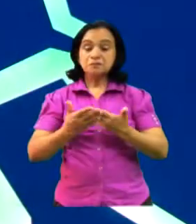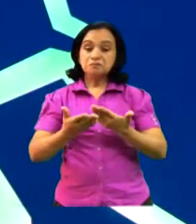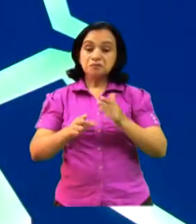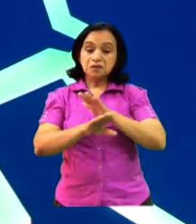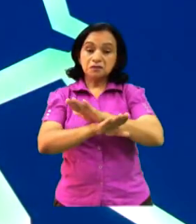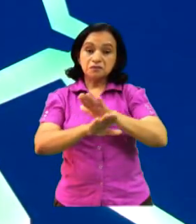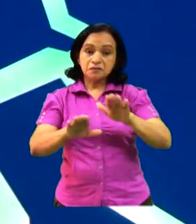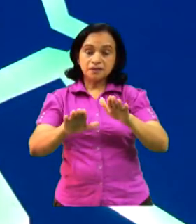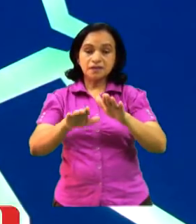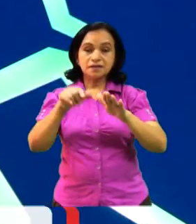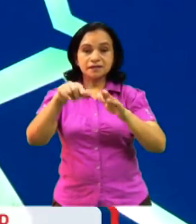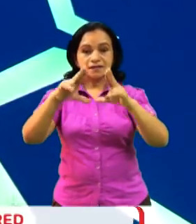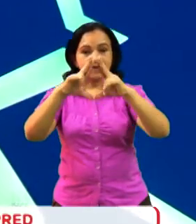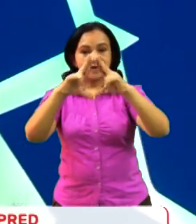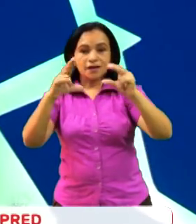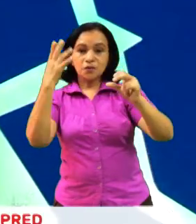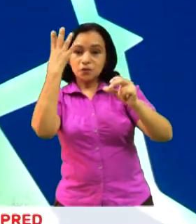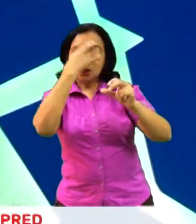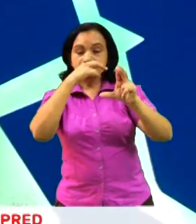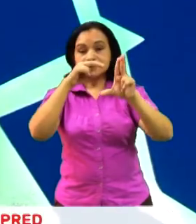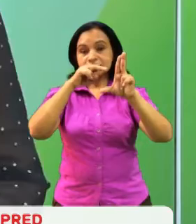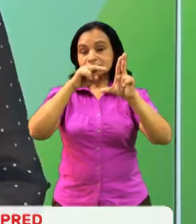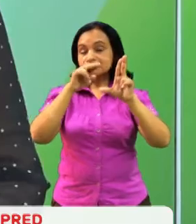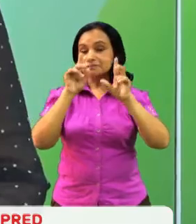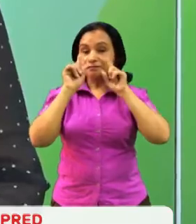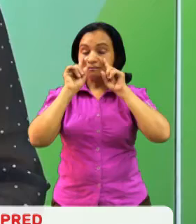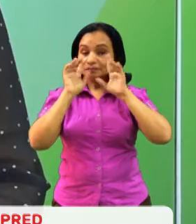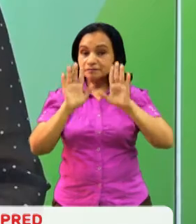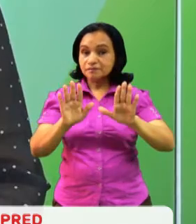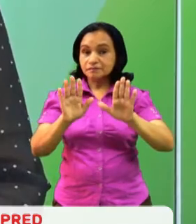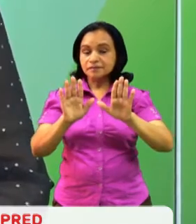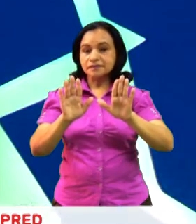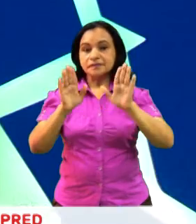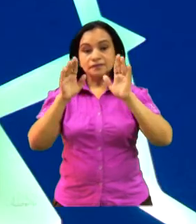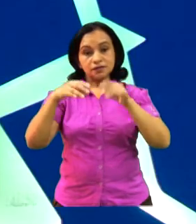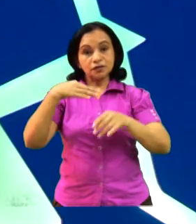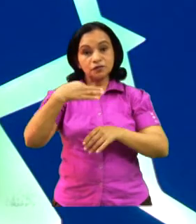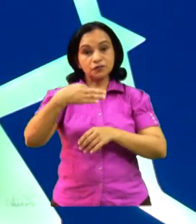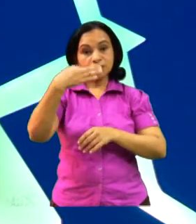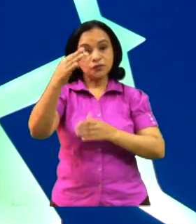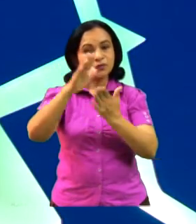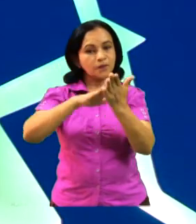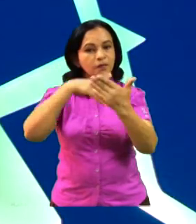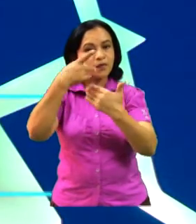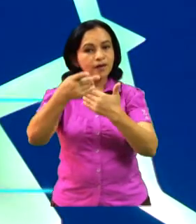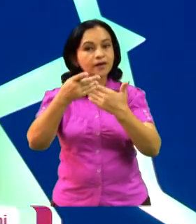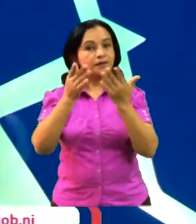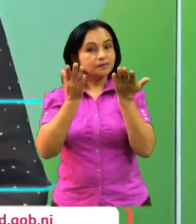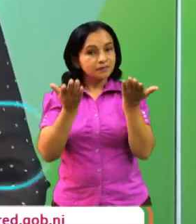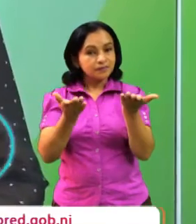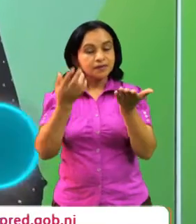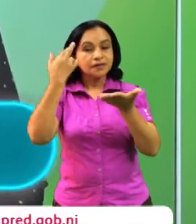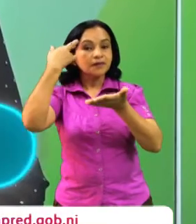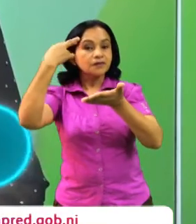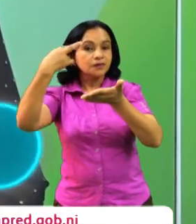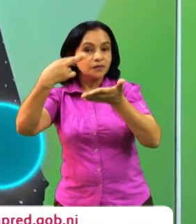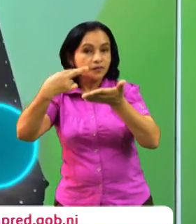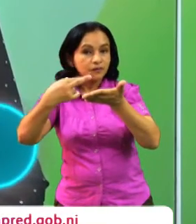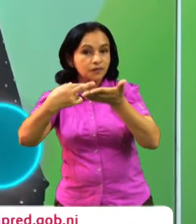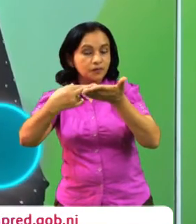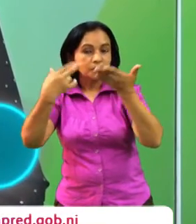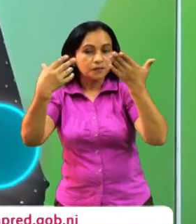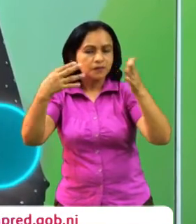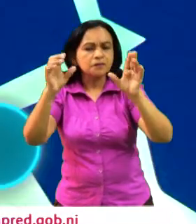Hemos llegado al final de su programa Nicaragua Linda y Segura. Esté pendiente de nuestras próximas ediciones. Igualmente recuerde que para